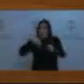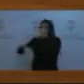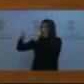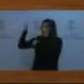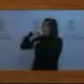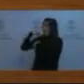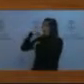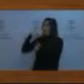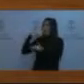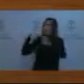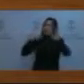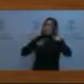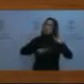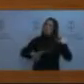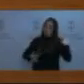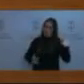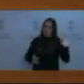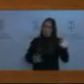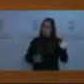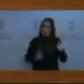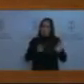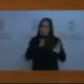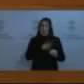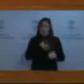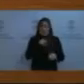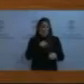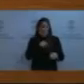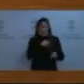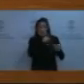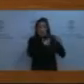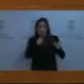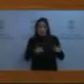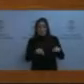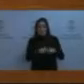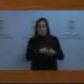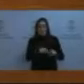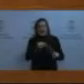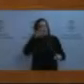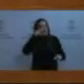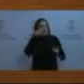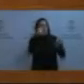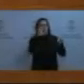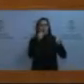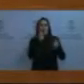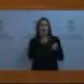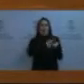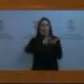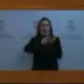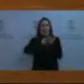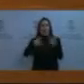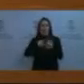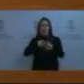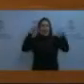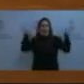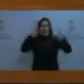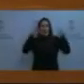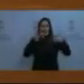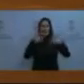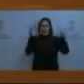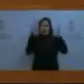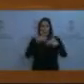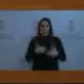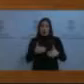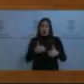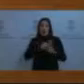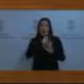que afortunadamente, porque estos señores, especialistas en gastar el dinero como si fuese agua y como si no tuviese fin, nos llevaron